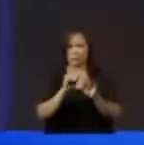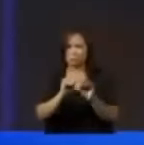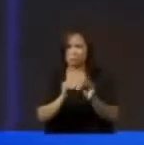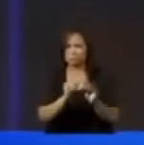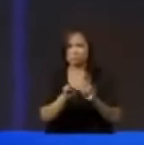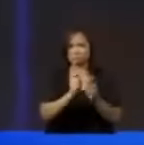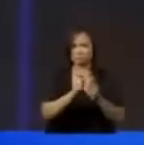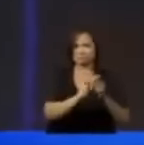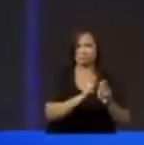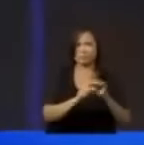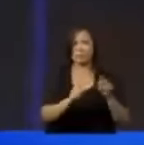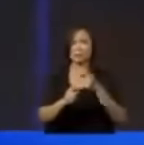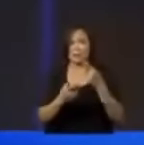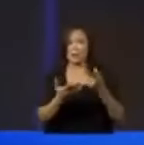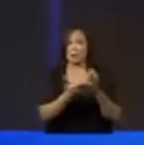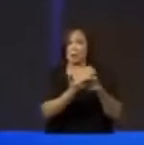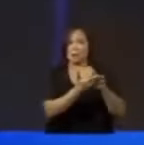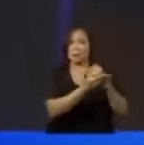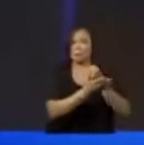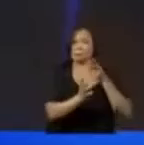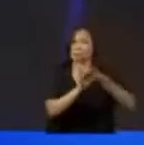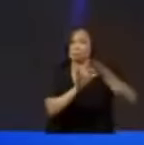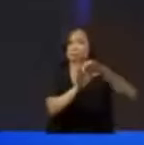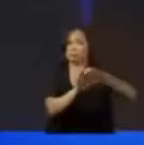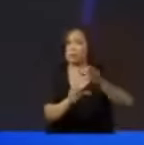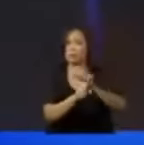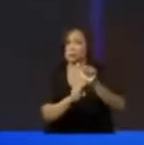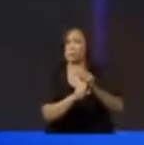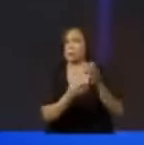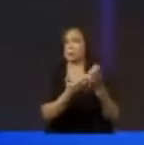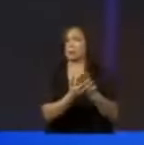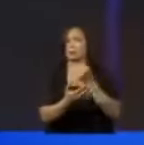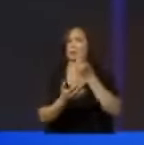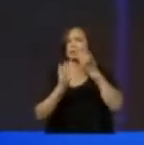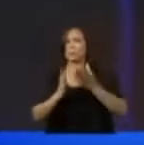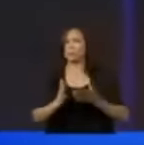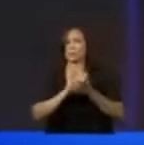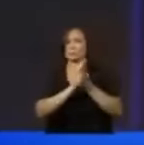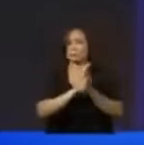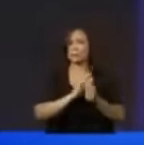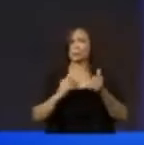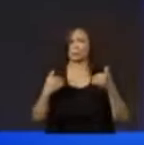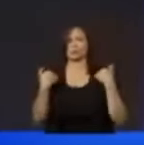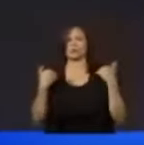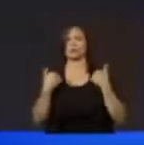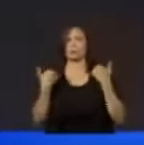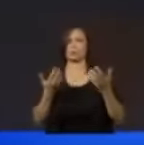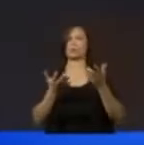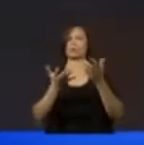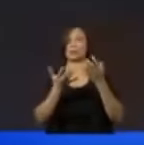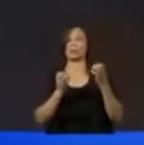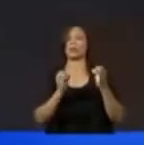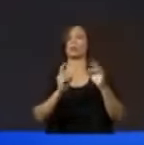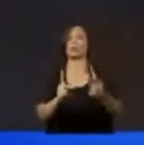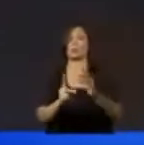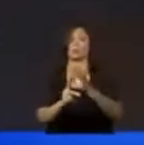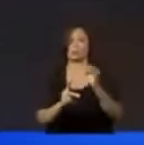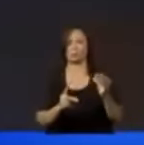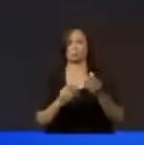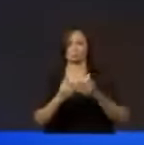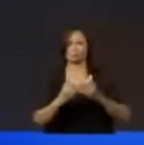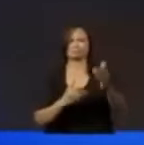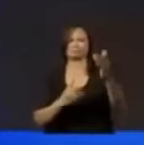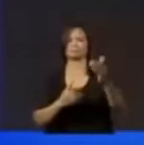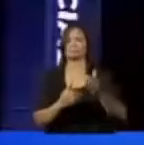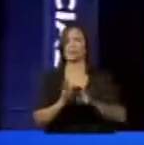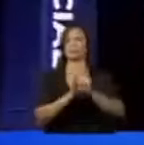verdadera transformación de República Dominicana y aprovechando el talento de los dominicanos y de la juventud que quiere oportunidades y echar